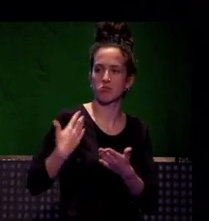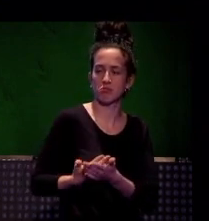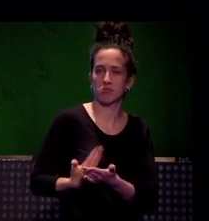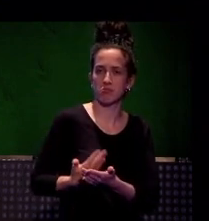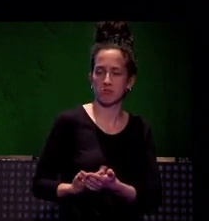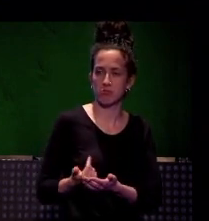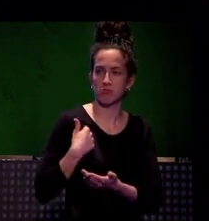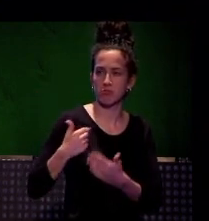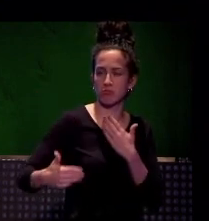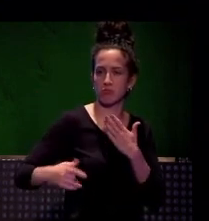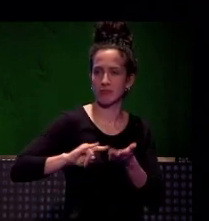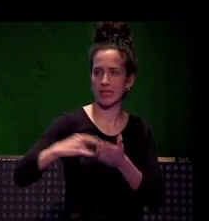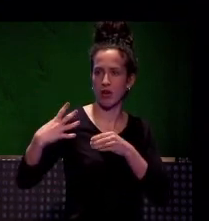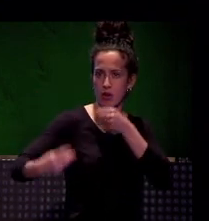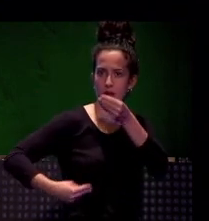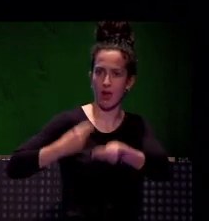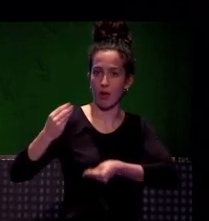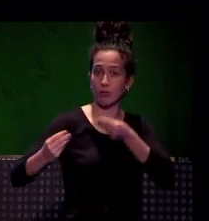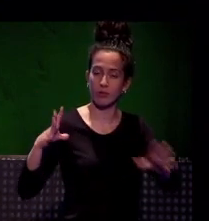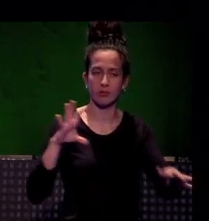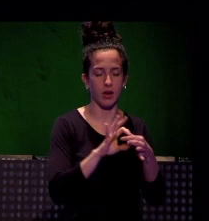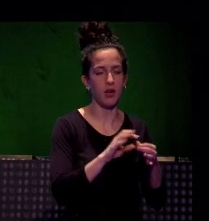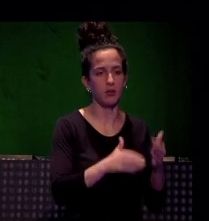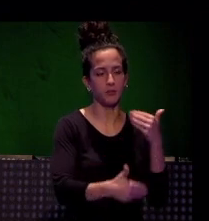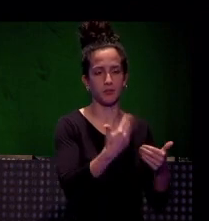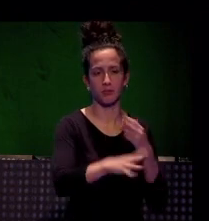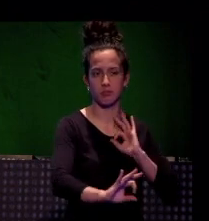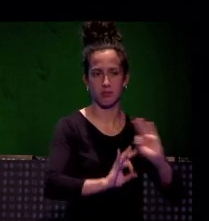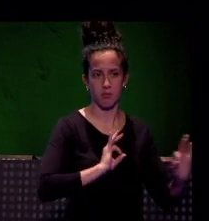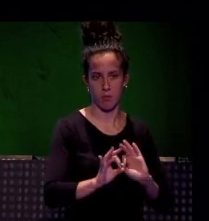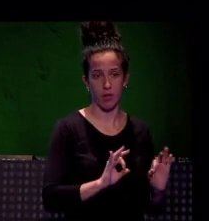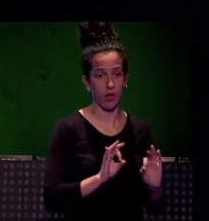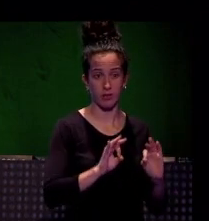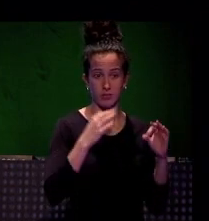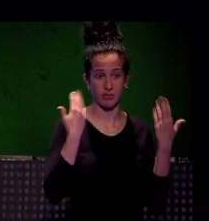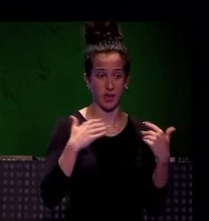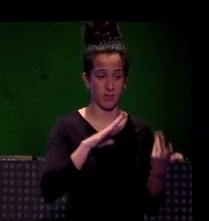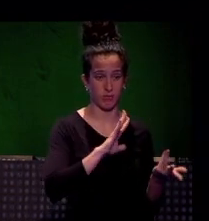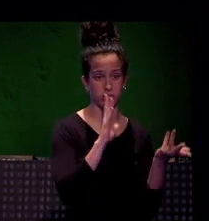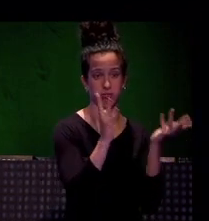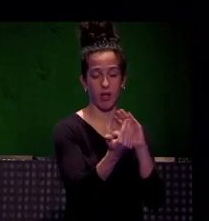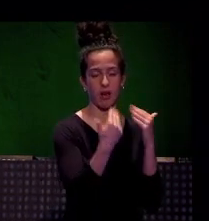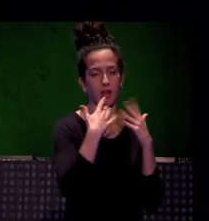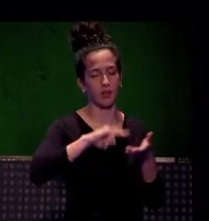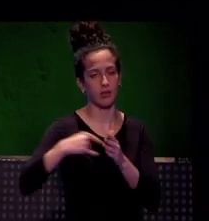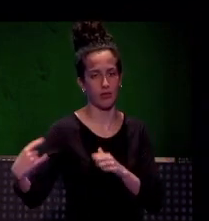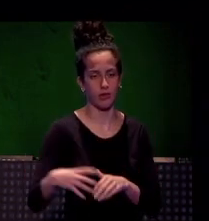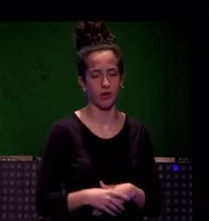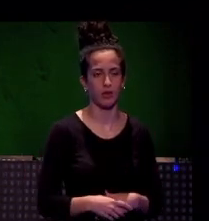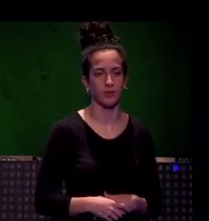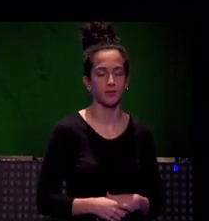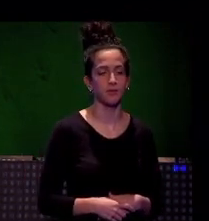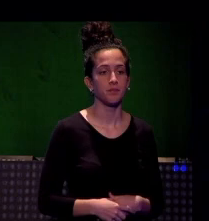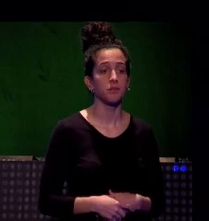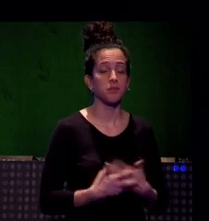que la tecnología está haciendo por la moda y como la moda está evolucionando gracias a la tecnología pero ha habido